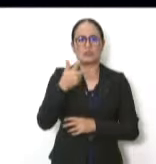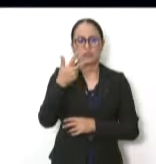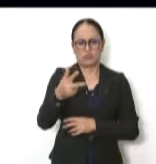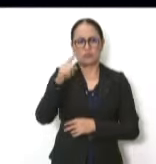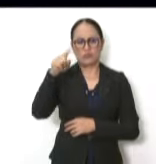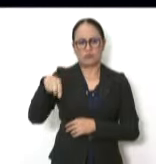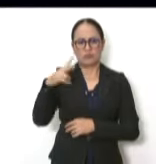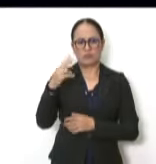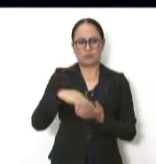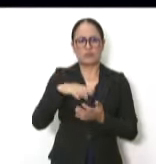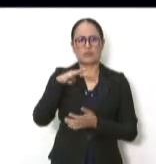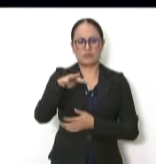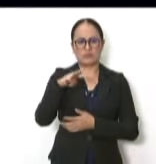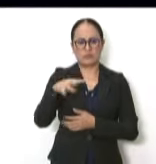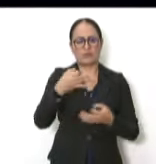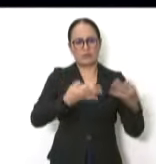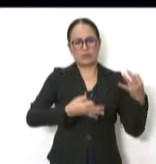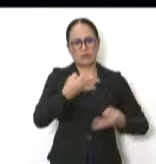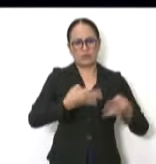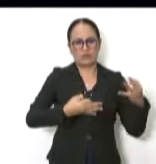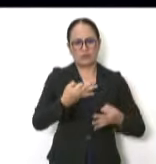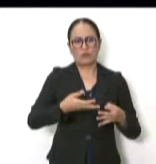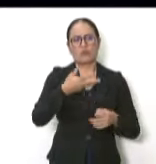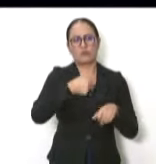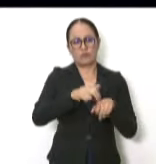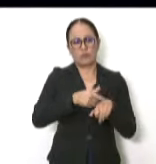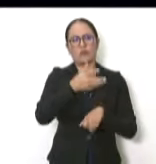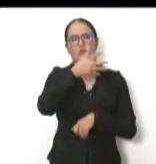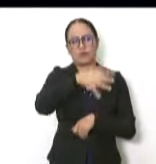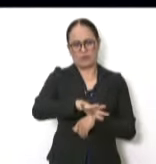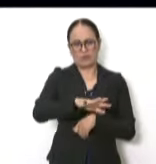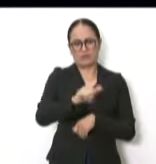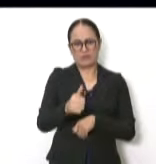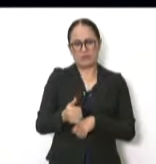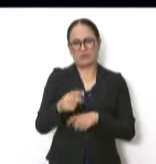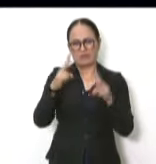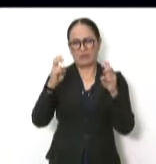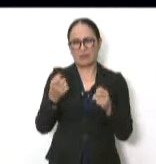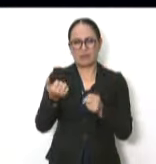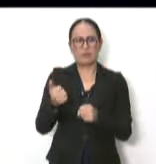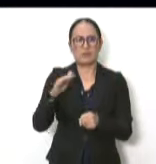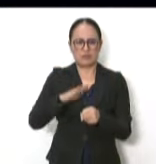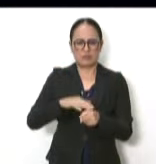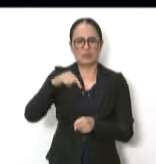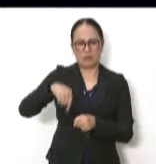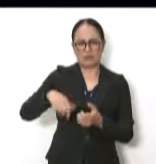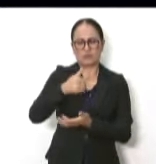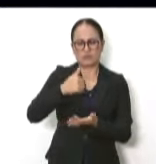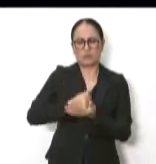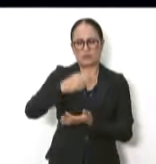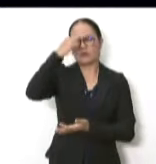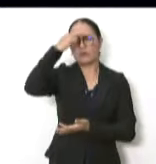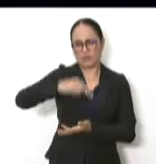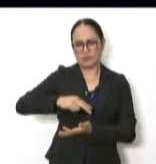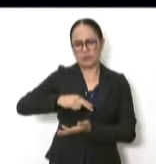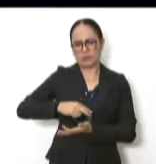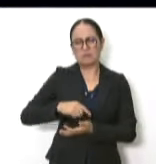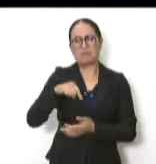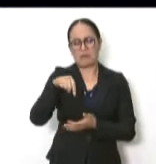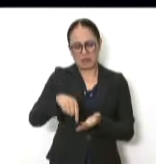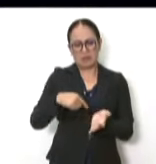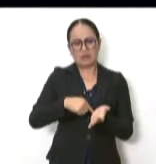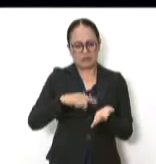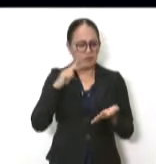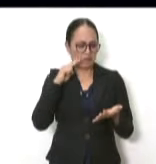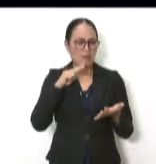848/2019, por el juzgado décimo de distrito en materia administrativa en la Ciudad de México, misma que fue confirmada en el amparo